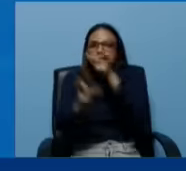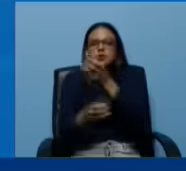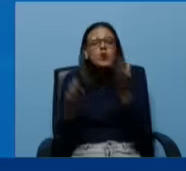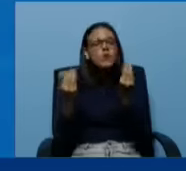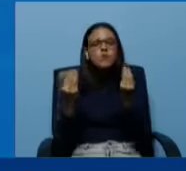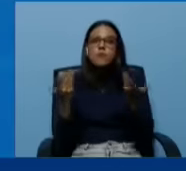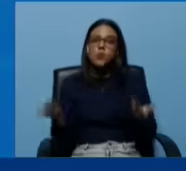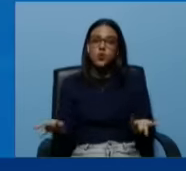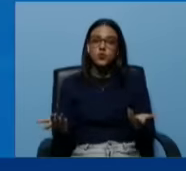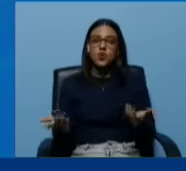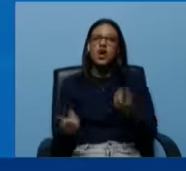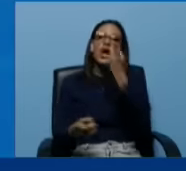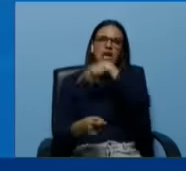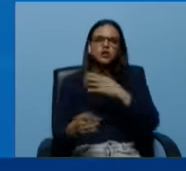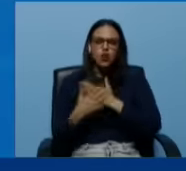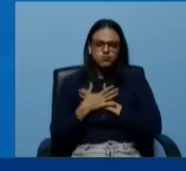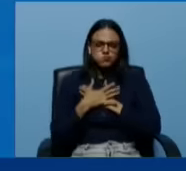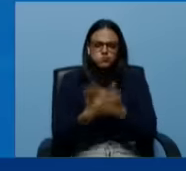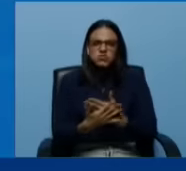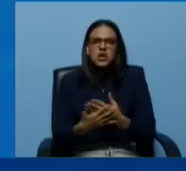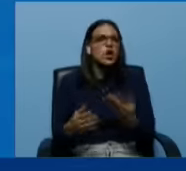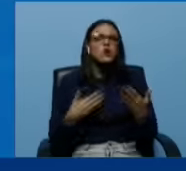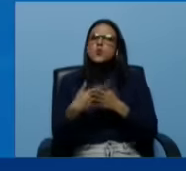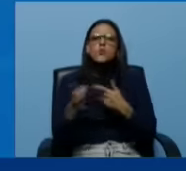Y están dispuestos, Daniel, a todo